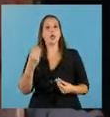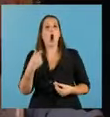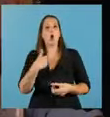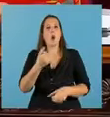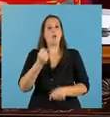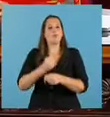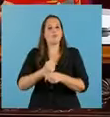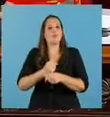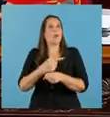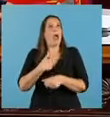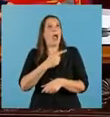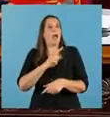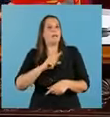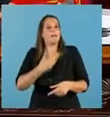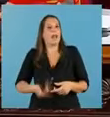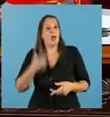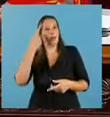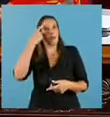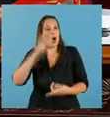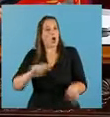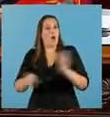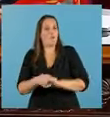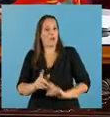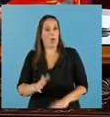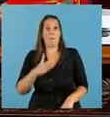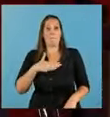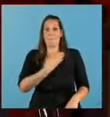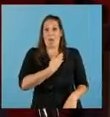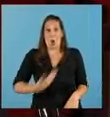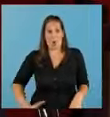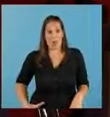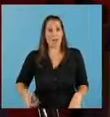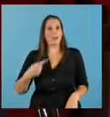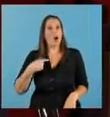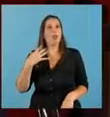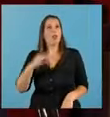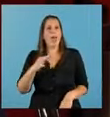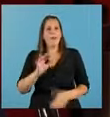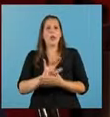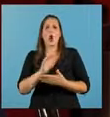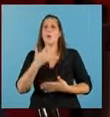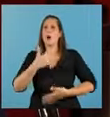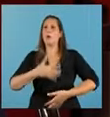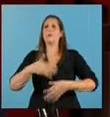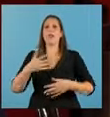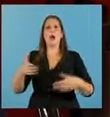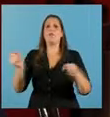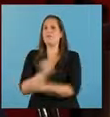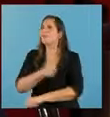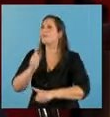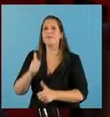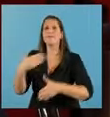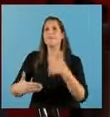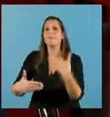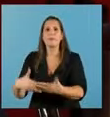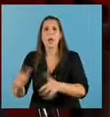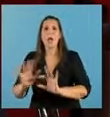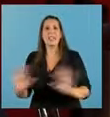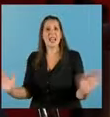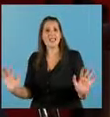criterio transformador. Para mi gobierno, la concertación no es una acción burocrática, sino una convicción de